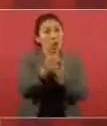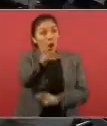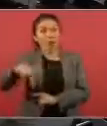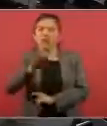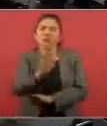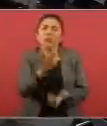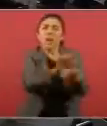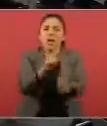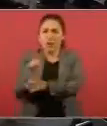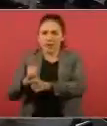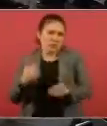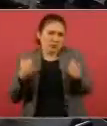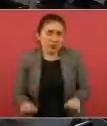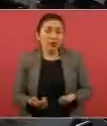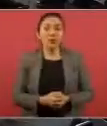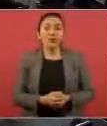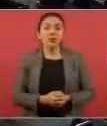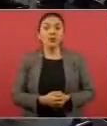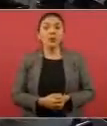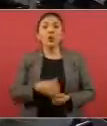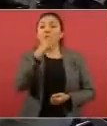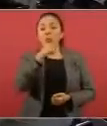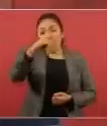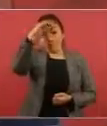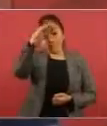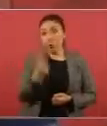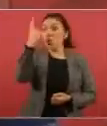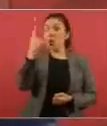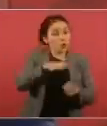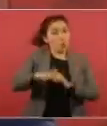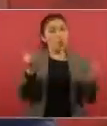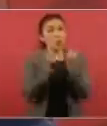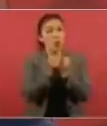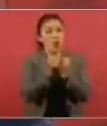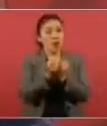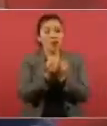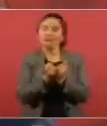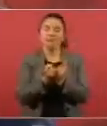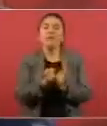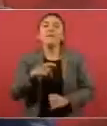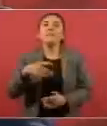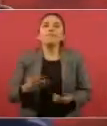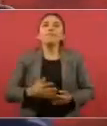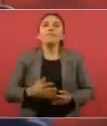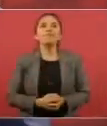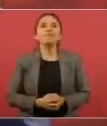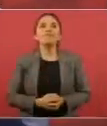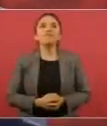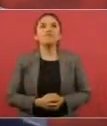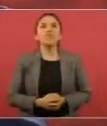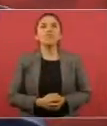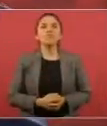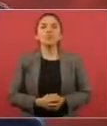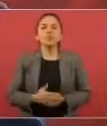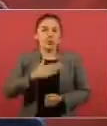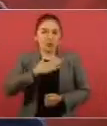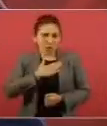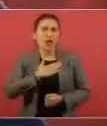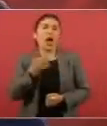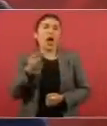libre y no puede haber un pensamiento único. Yo atribuyo, quizá por mi